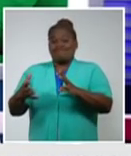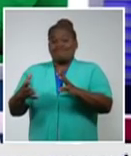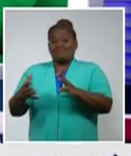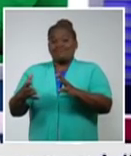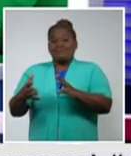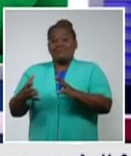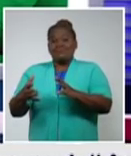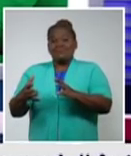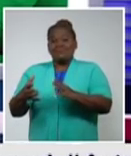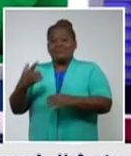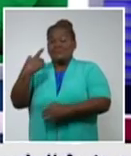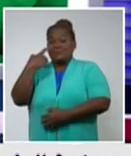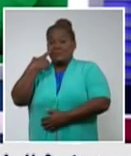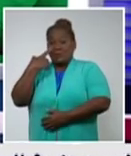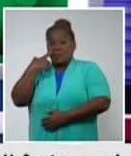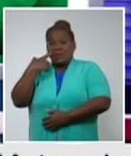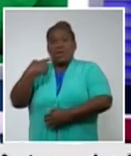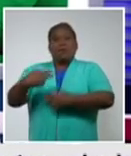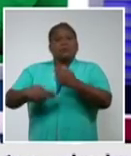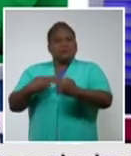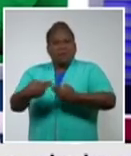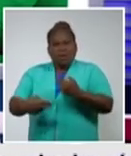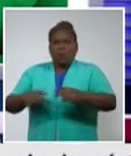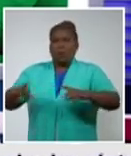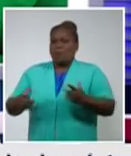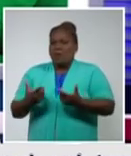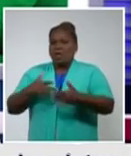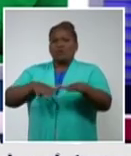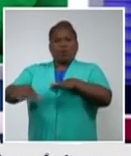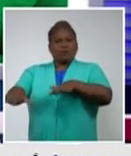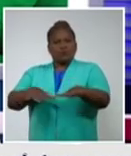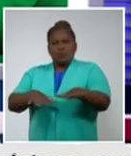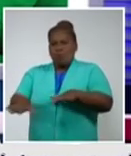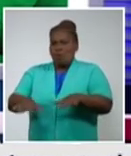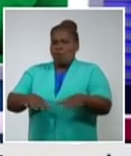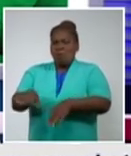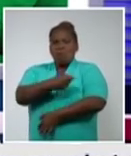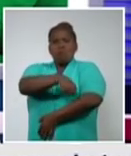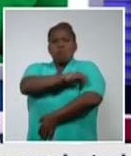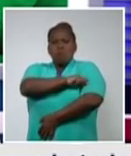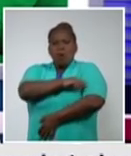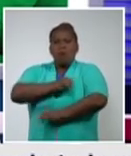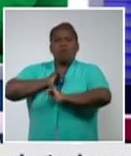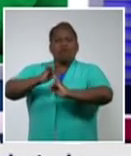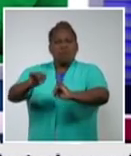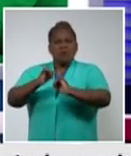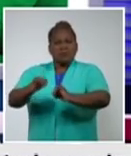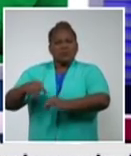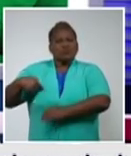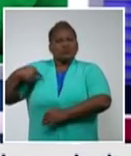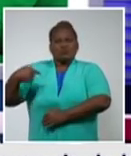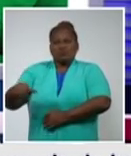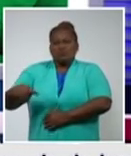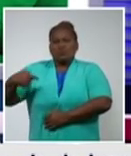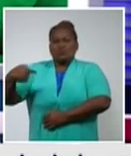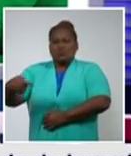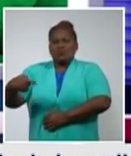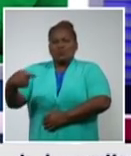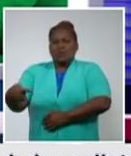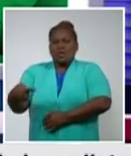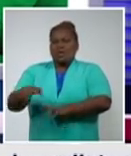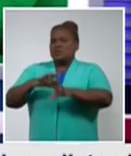ves, se van haciendo muchas acciones. Nuestro pueblo tiene una información completa de todo lo que se